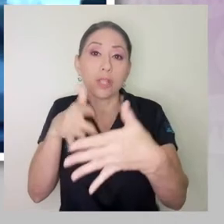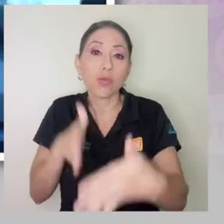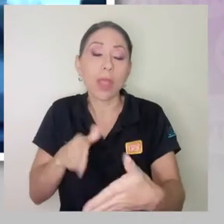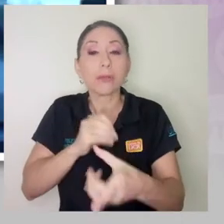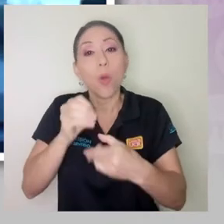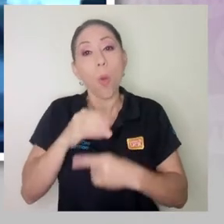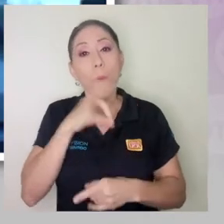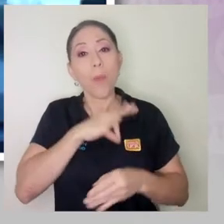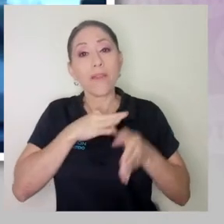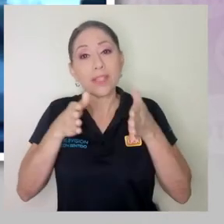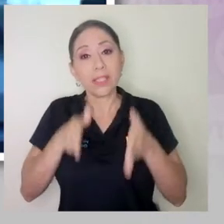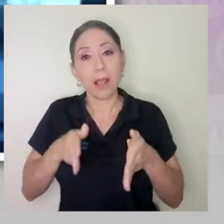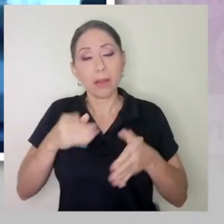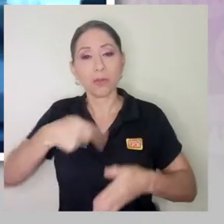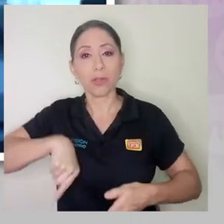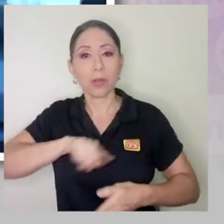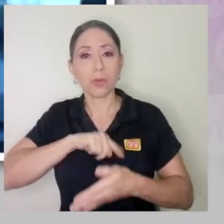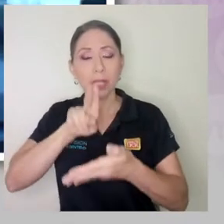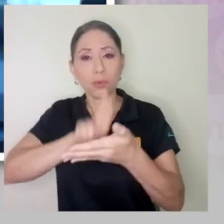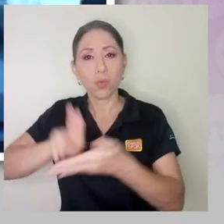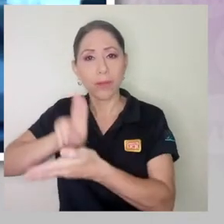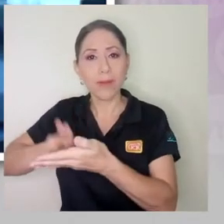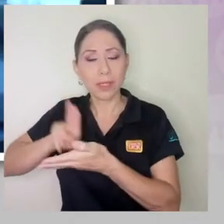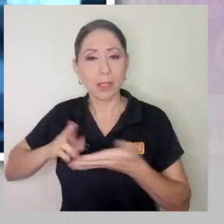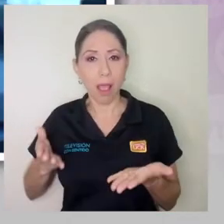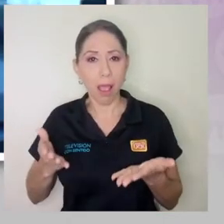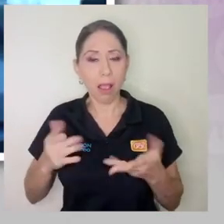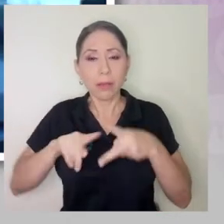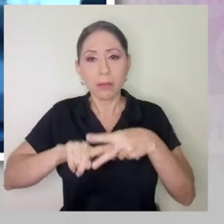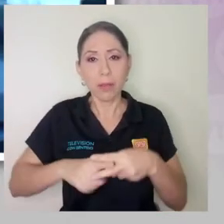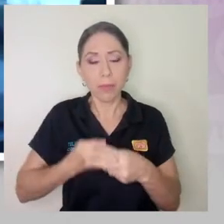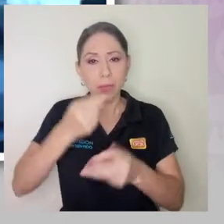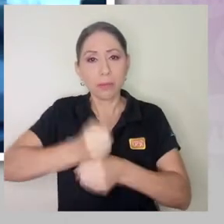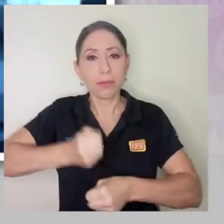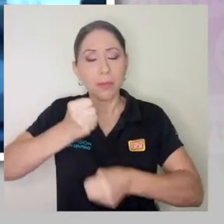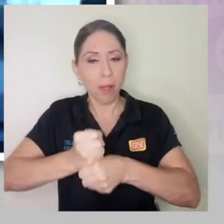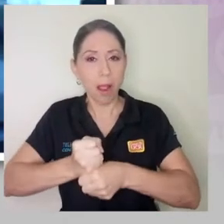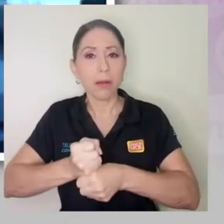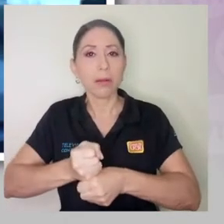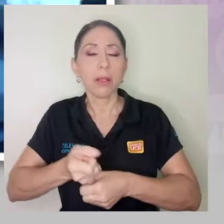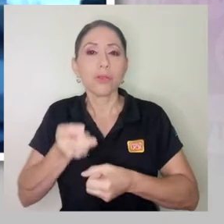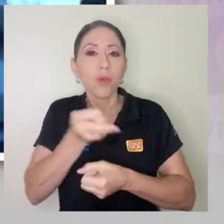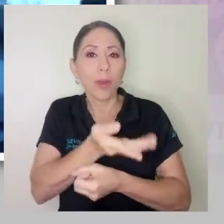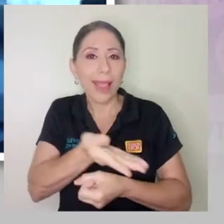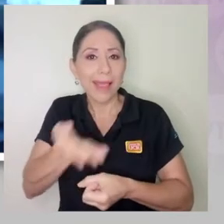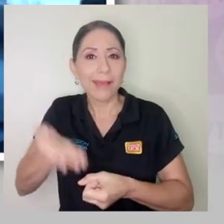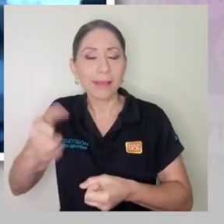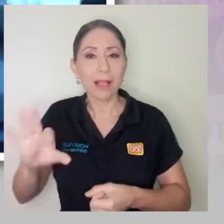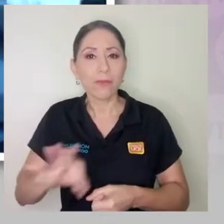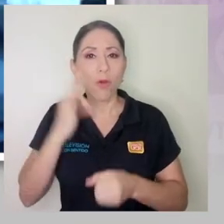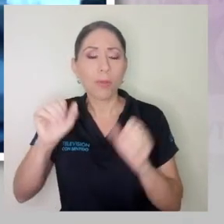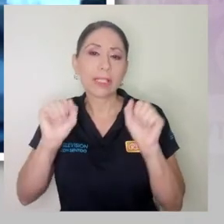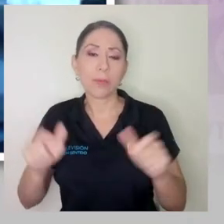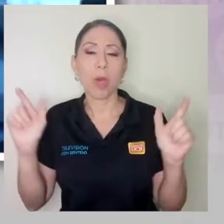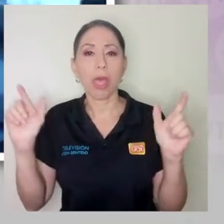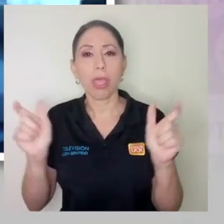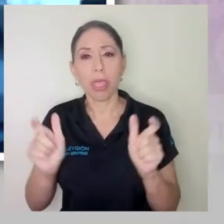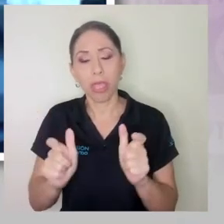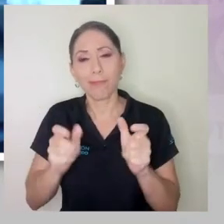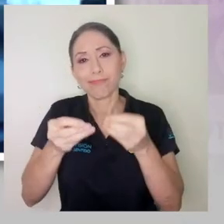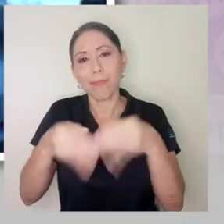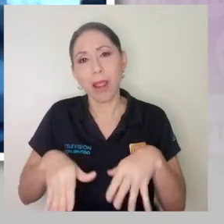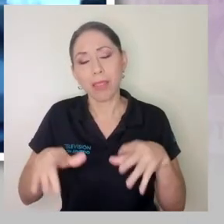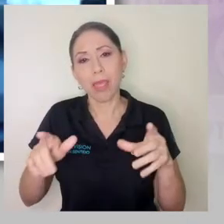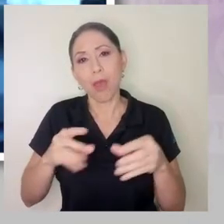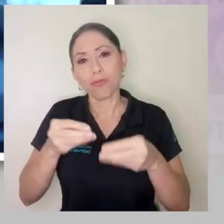los beneficiarios también de nuestras universidades, se empieza a trabajar justamente sobre estas formas en las que se puede ir disminuyendo